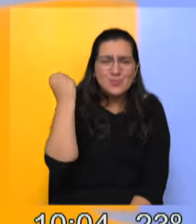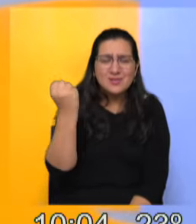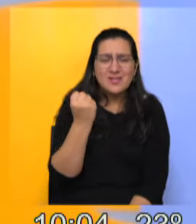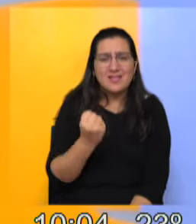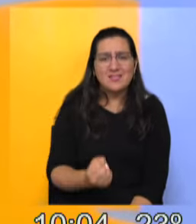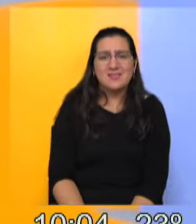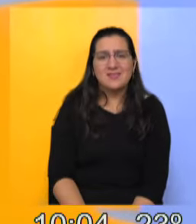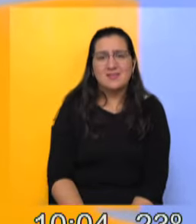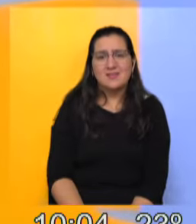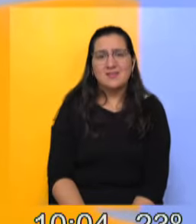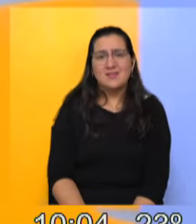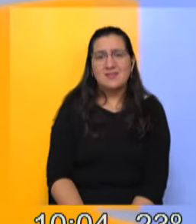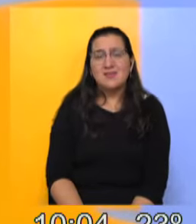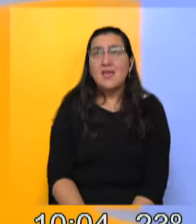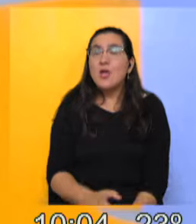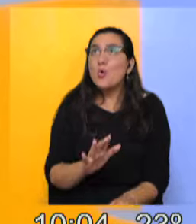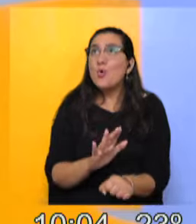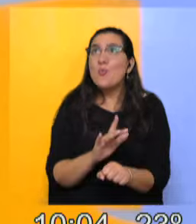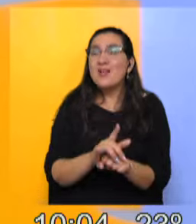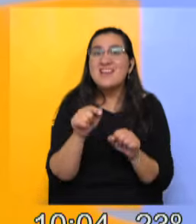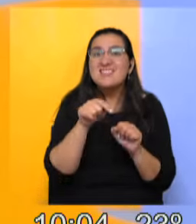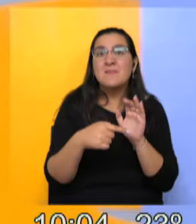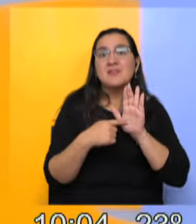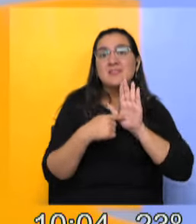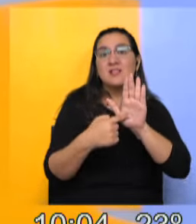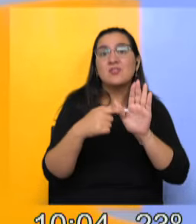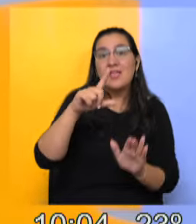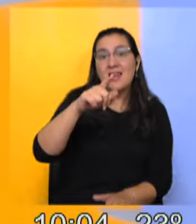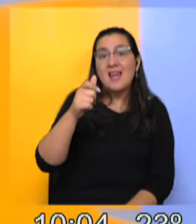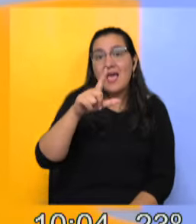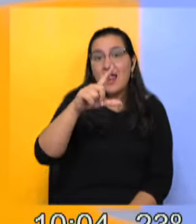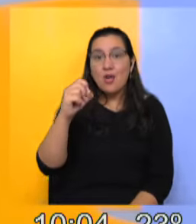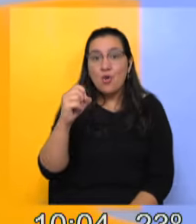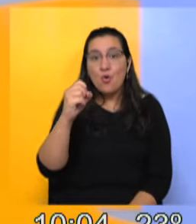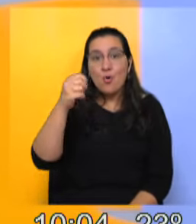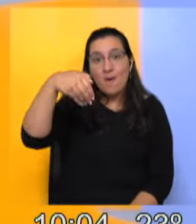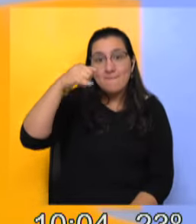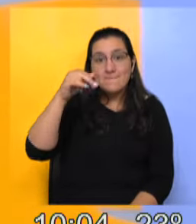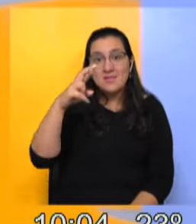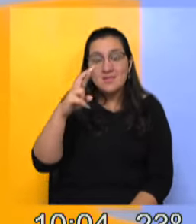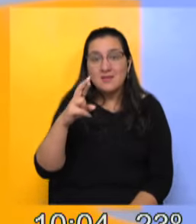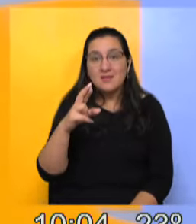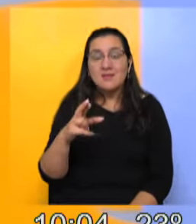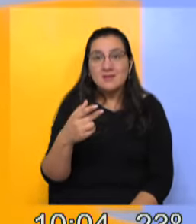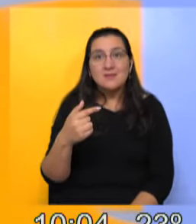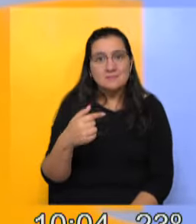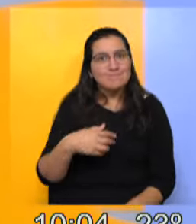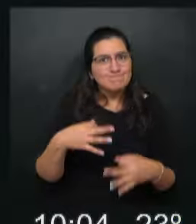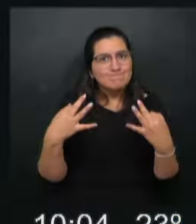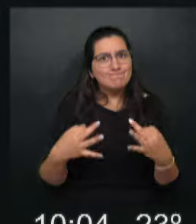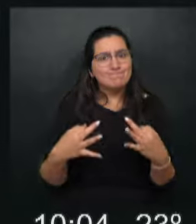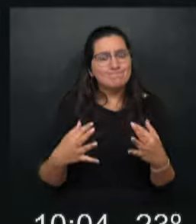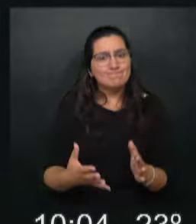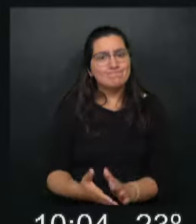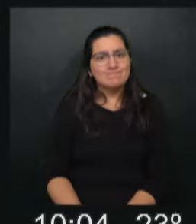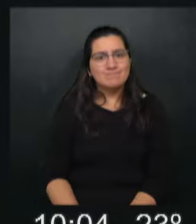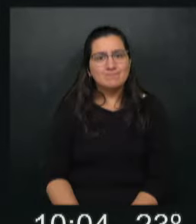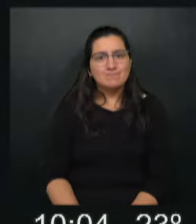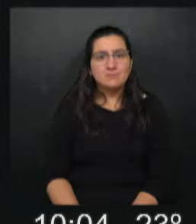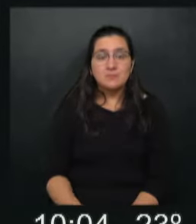dicha. Es como que esa presentación de Lalo Mir me suena todavía más efectiva. Qué loco lo que